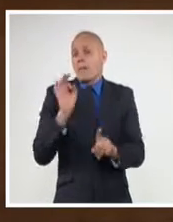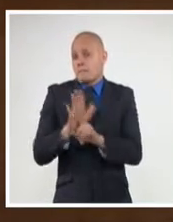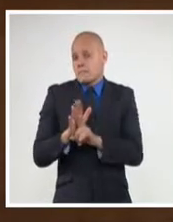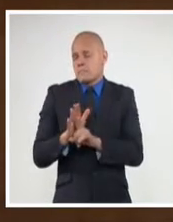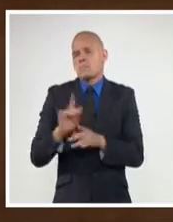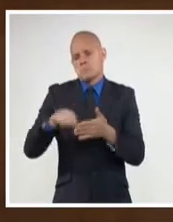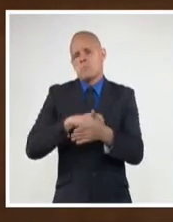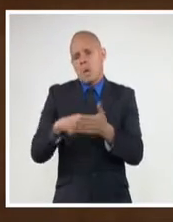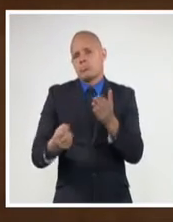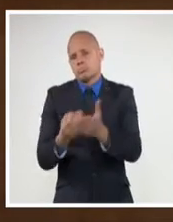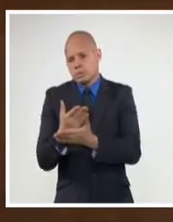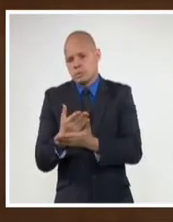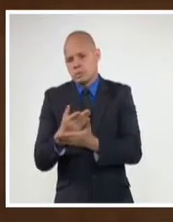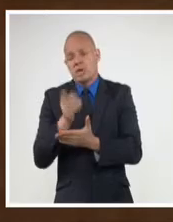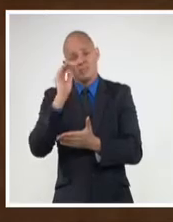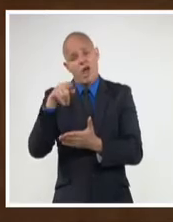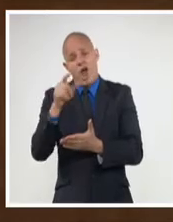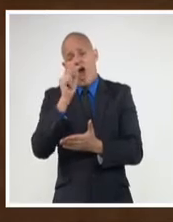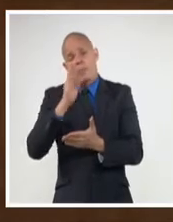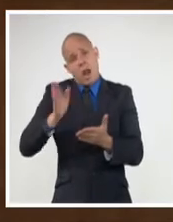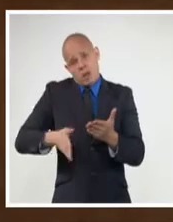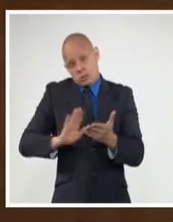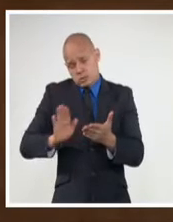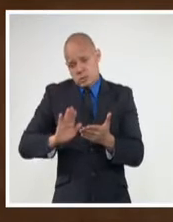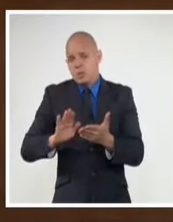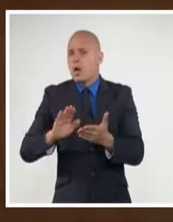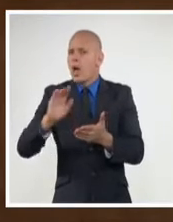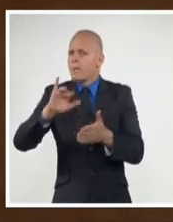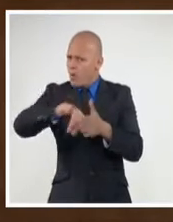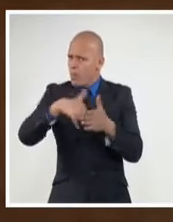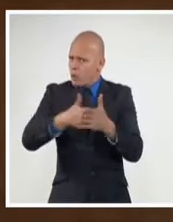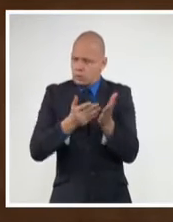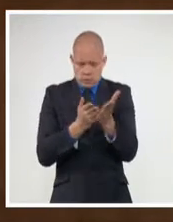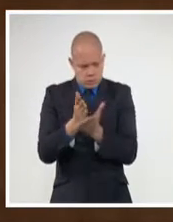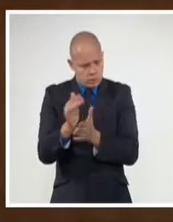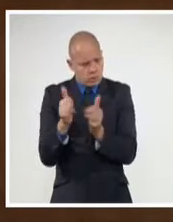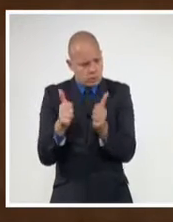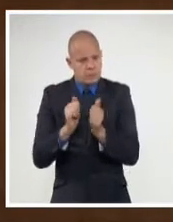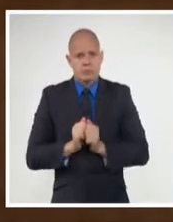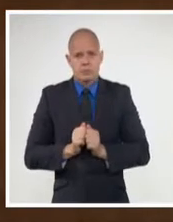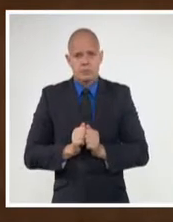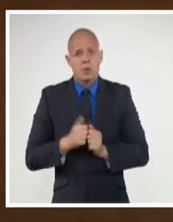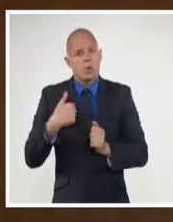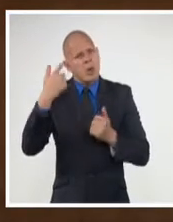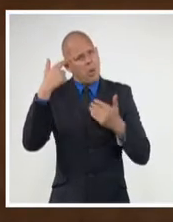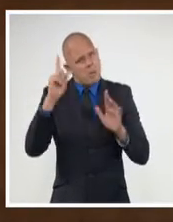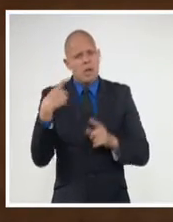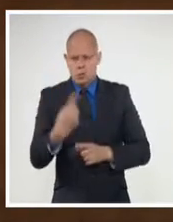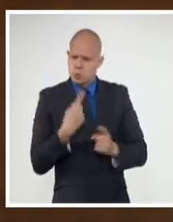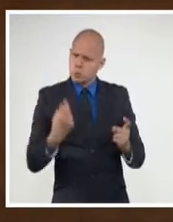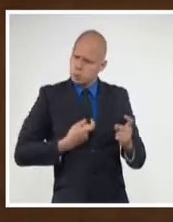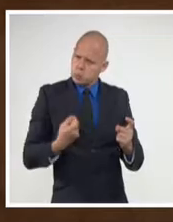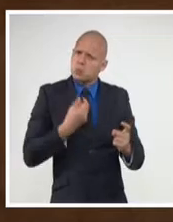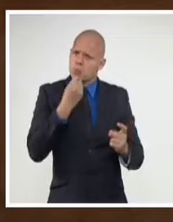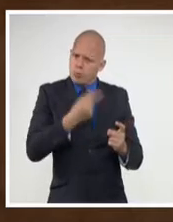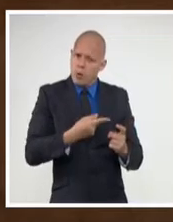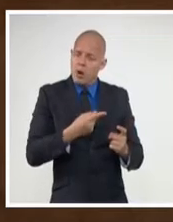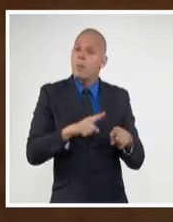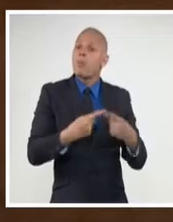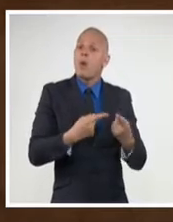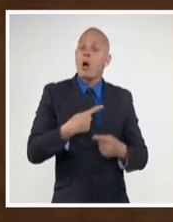por supuesto que va a seguir la empresa, van a salir muchas cosas interesantes, y yo creo que todo lo vamos a hacer en la memoria